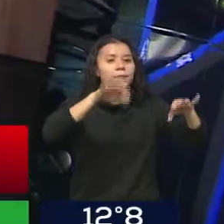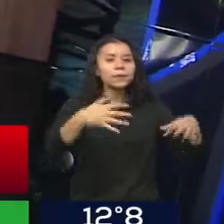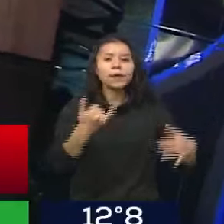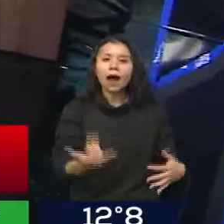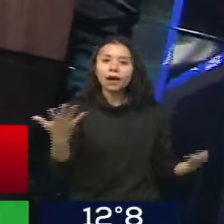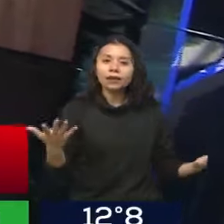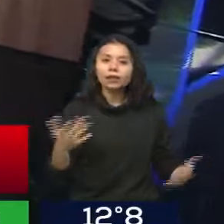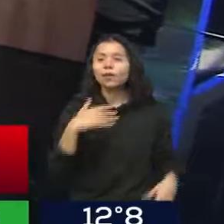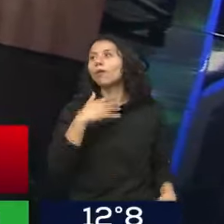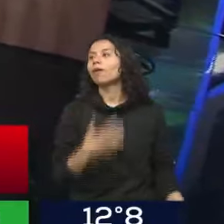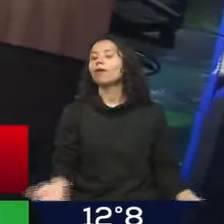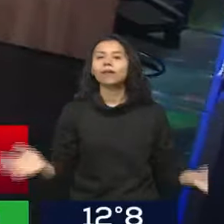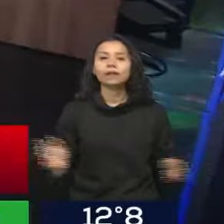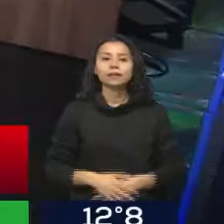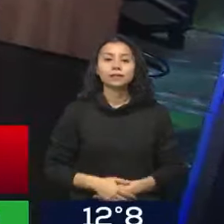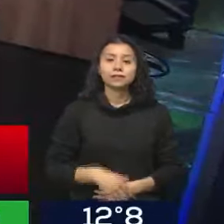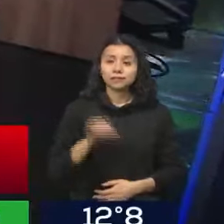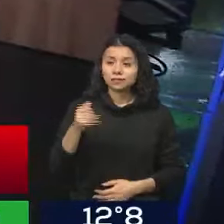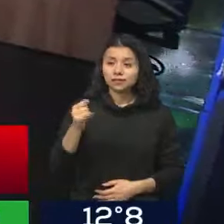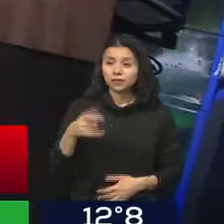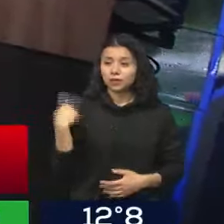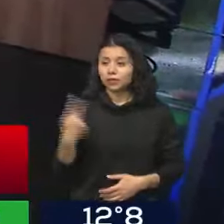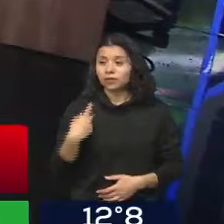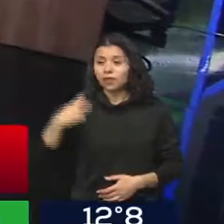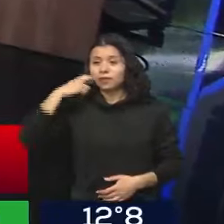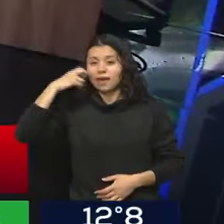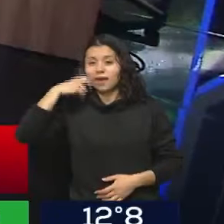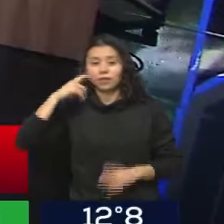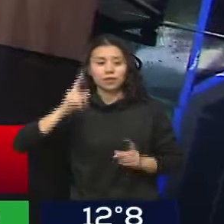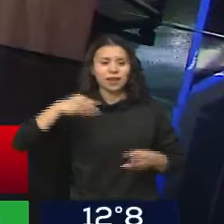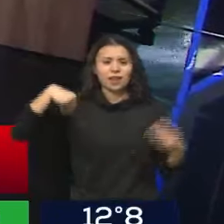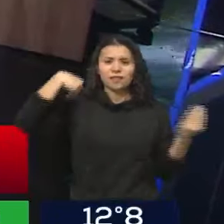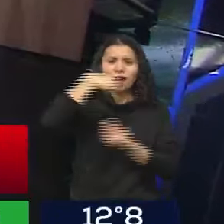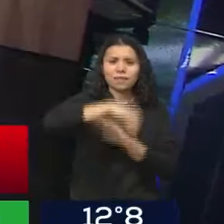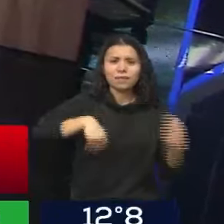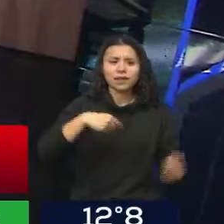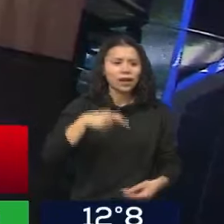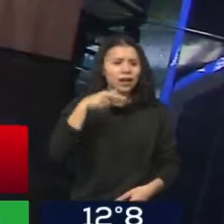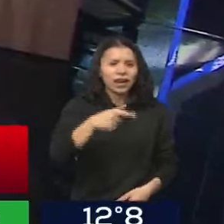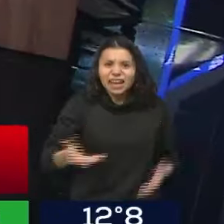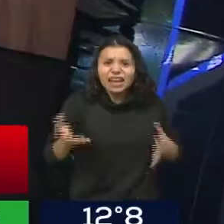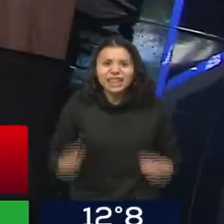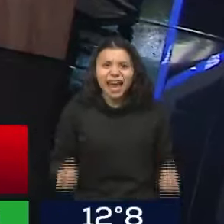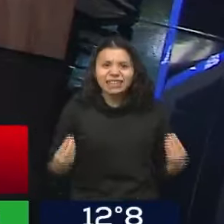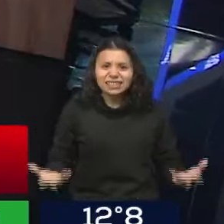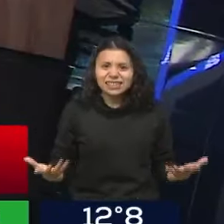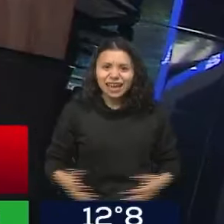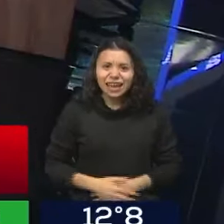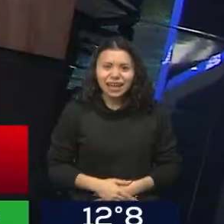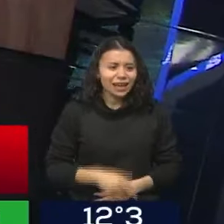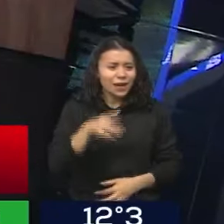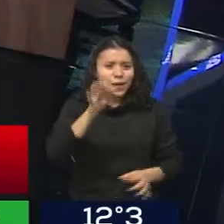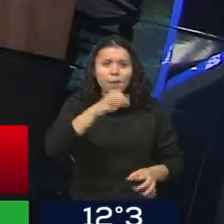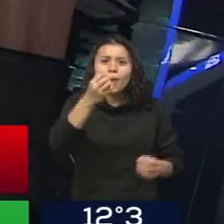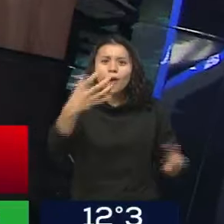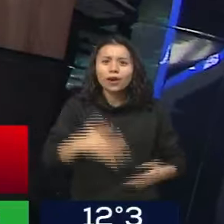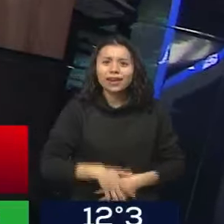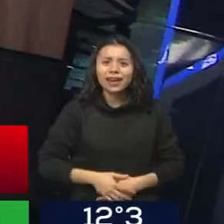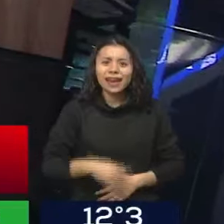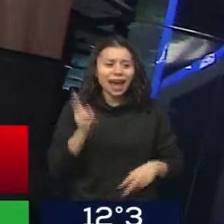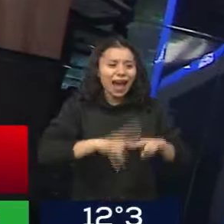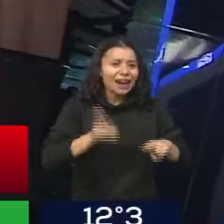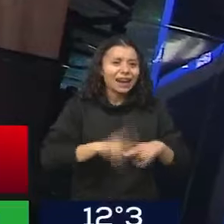más viejos? Sí. Esto es un drama familiar después. Absolutamente. Porque los reclamos, se llueve, ¿qué hacemos? ¿Qué te dejaste de bromar, hombre, para lo que llueve en